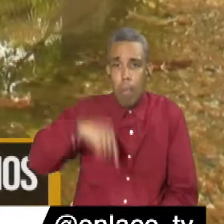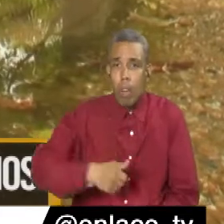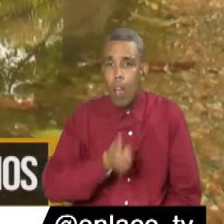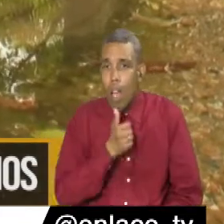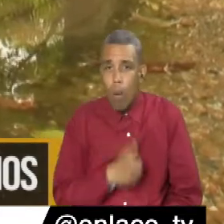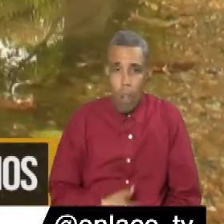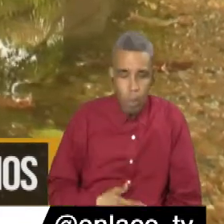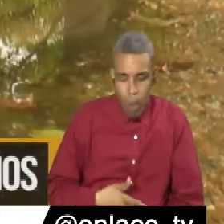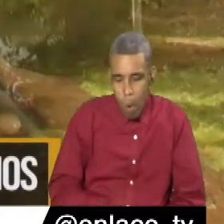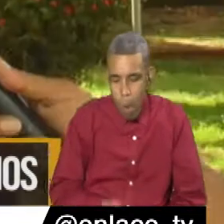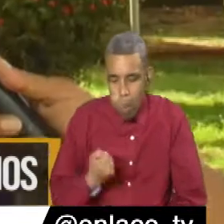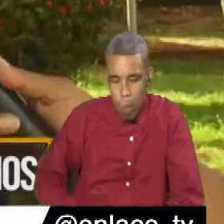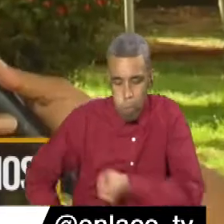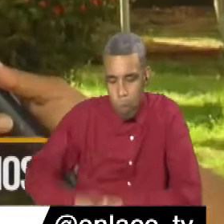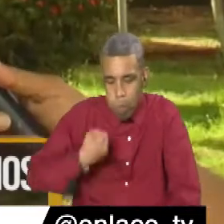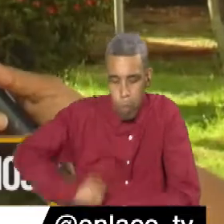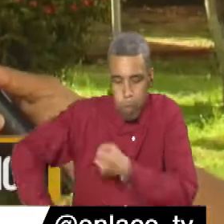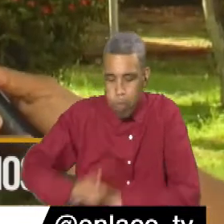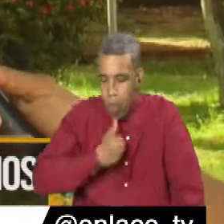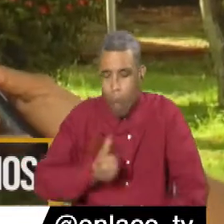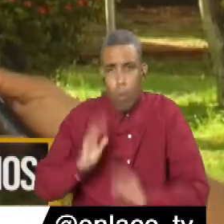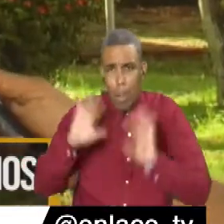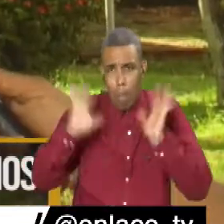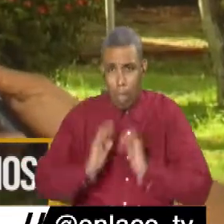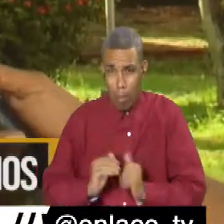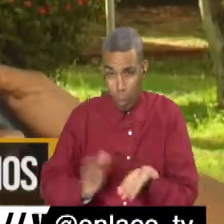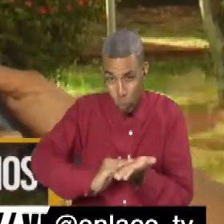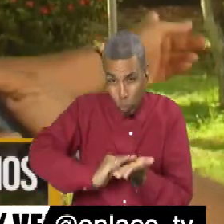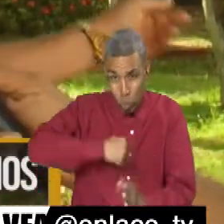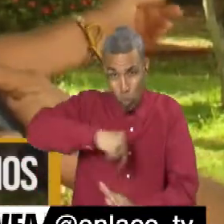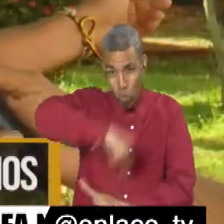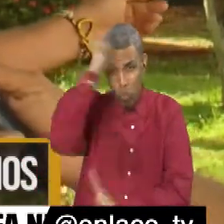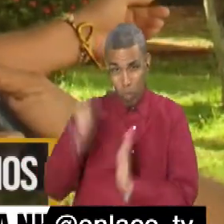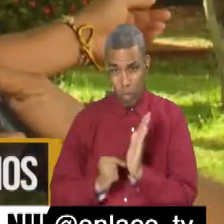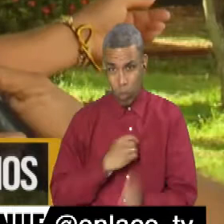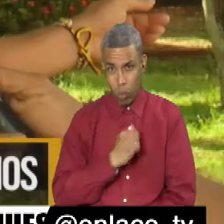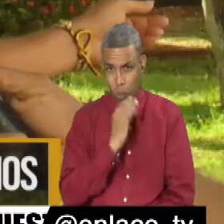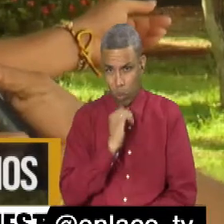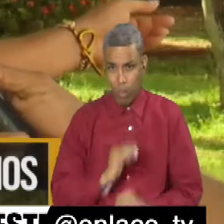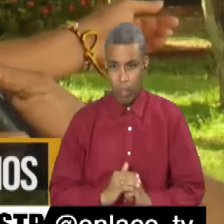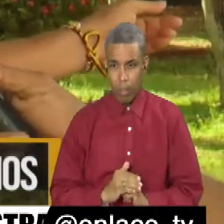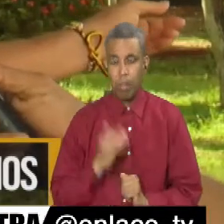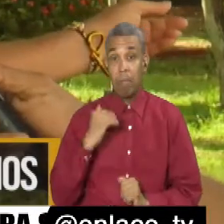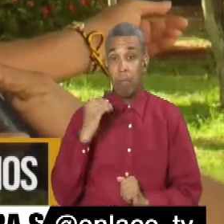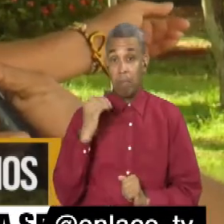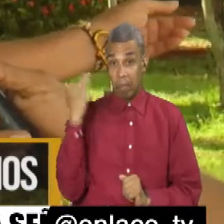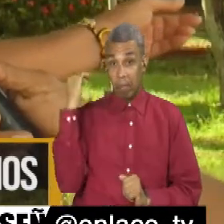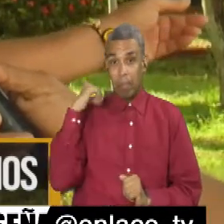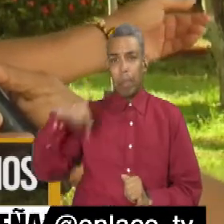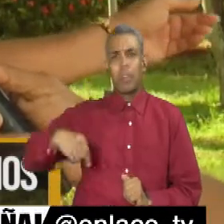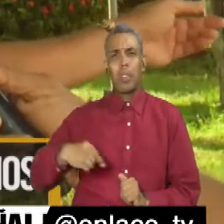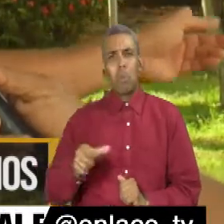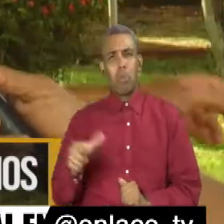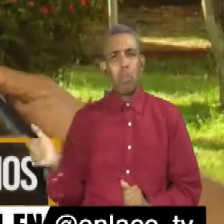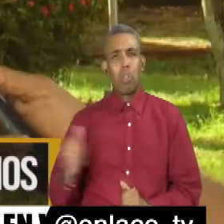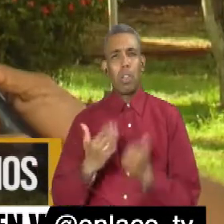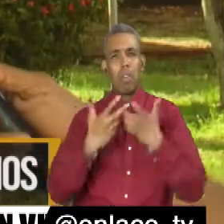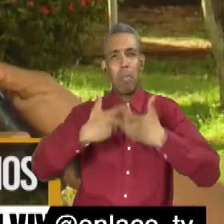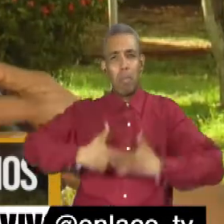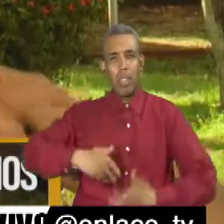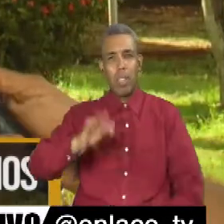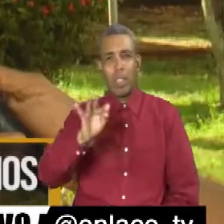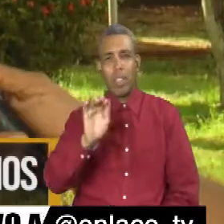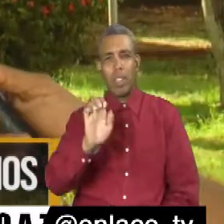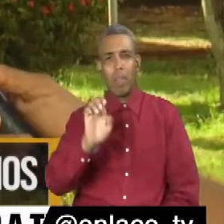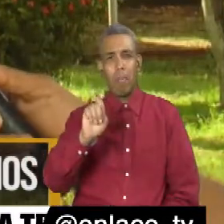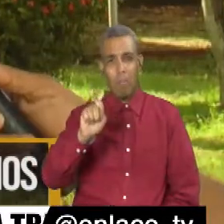se rebota porque resulta que aquí vino una empresa que queda aquí, que anteriormente se llamaba Tesa, entonces ellos hicieron un